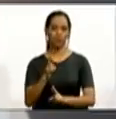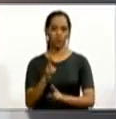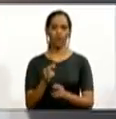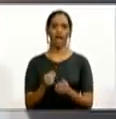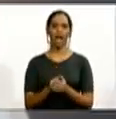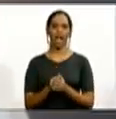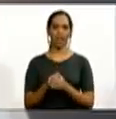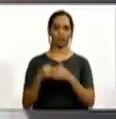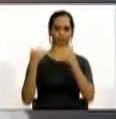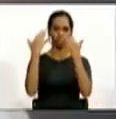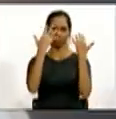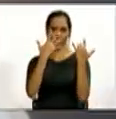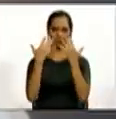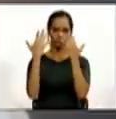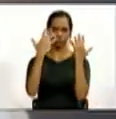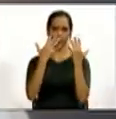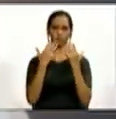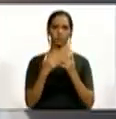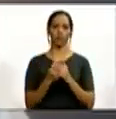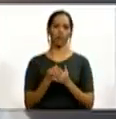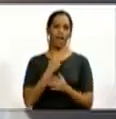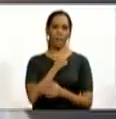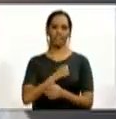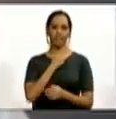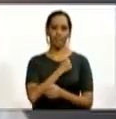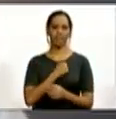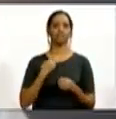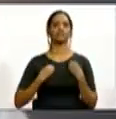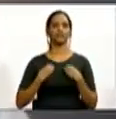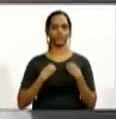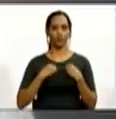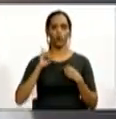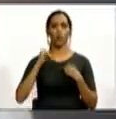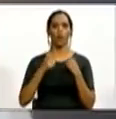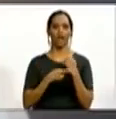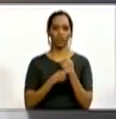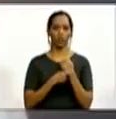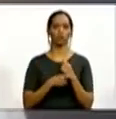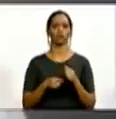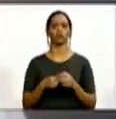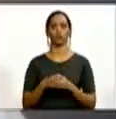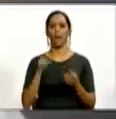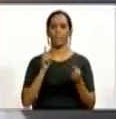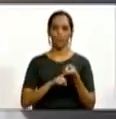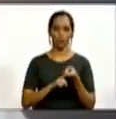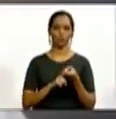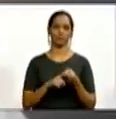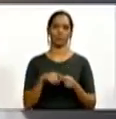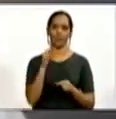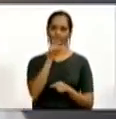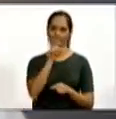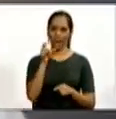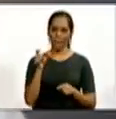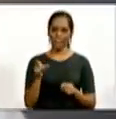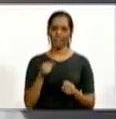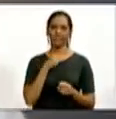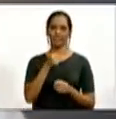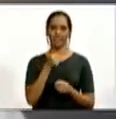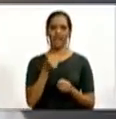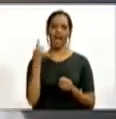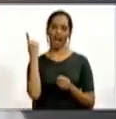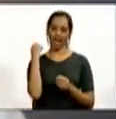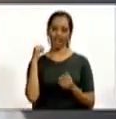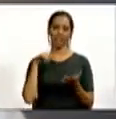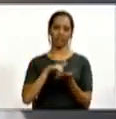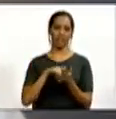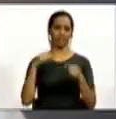a los desmanes, los que lamentablemente sufrió Guaidó, sufrió su esposa, sufrió la prensa ayer en el aeropuerto de